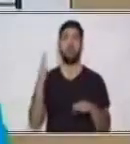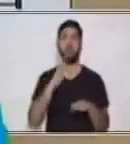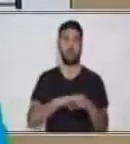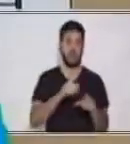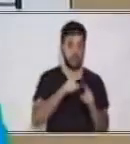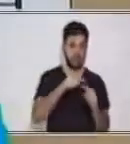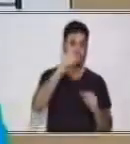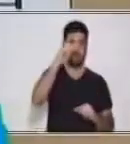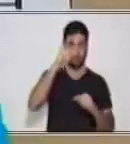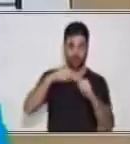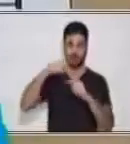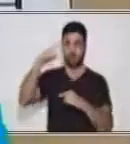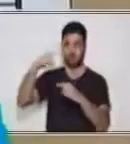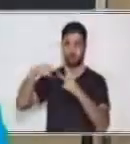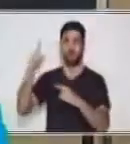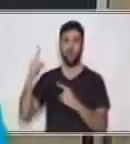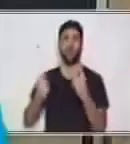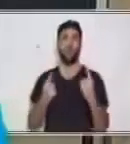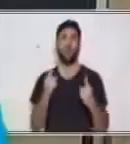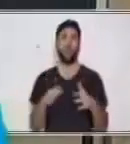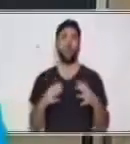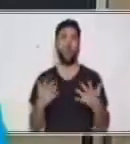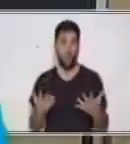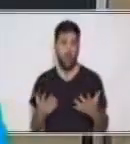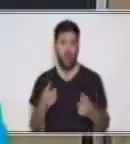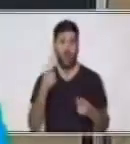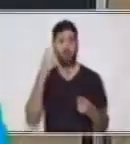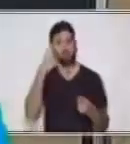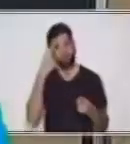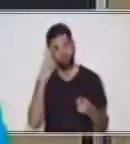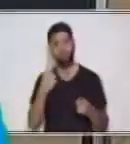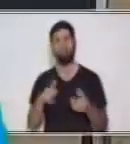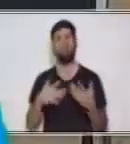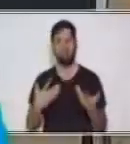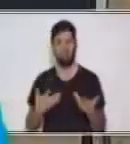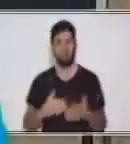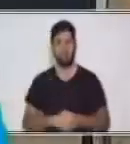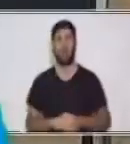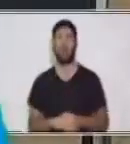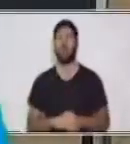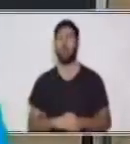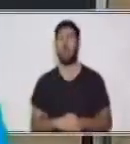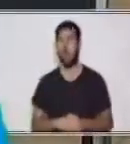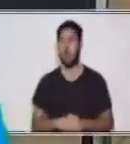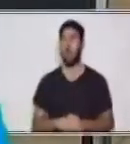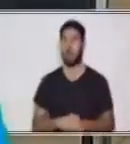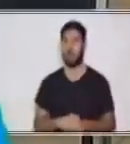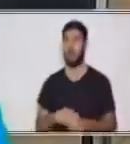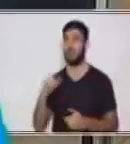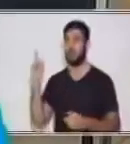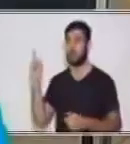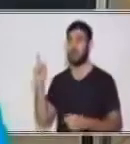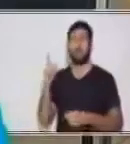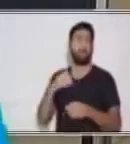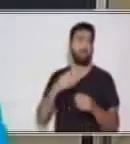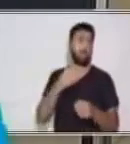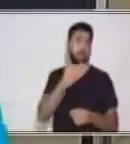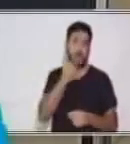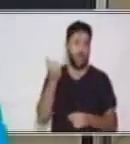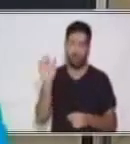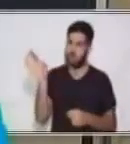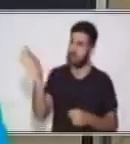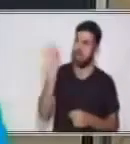Muy bien. Entonces, ¿cuál es la profesión con más preferida? La profesión de abogado